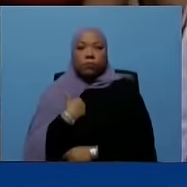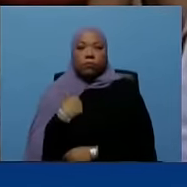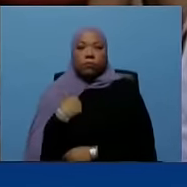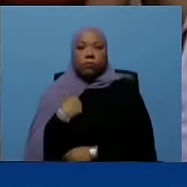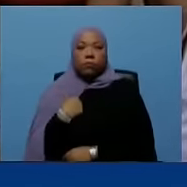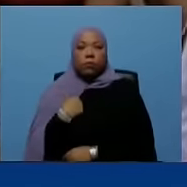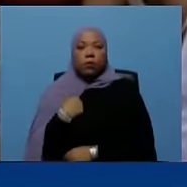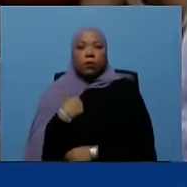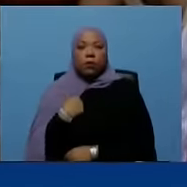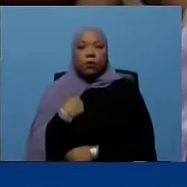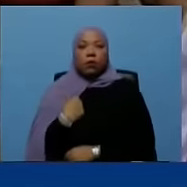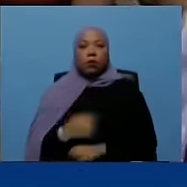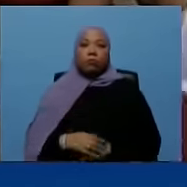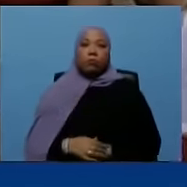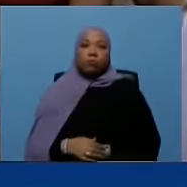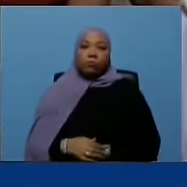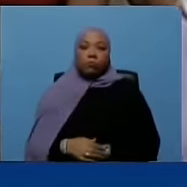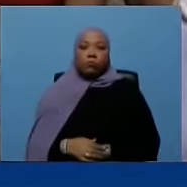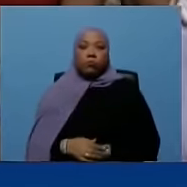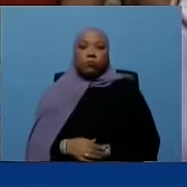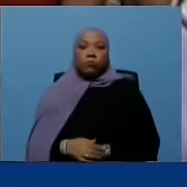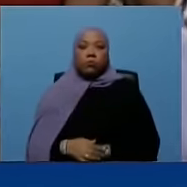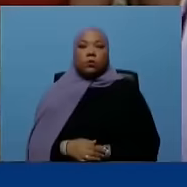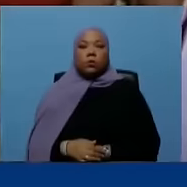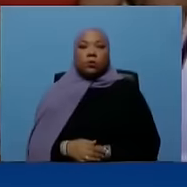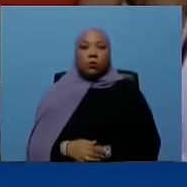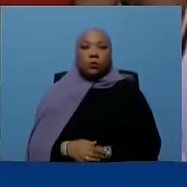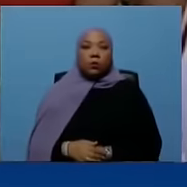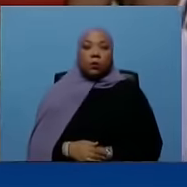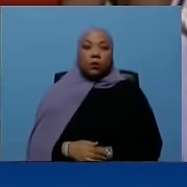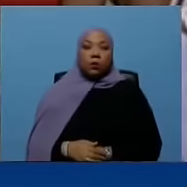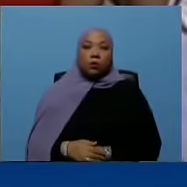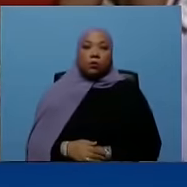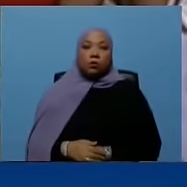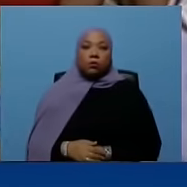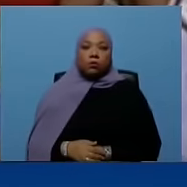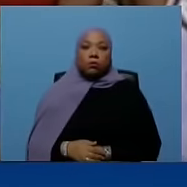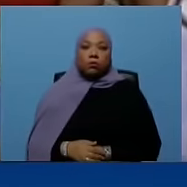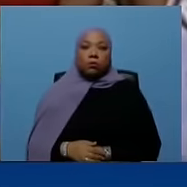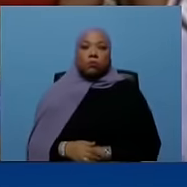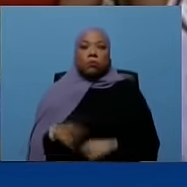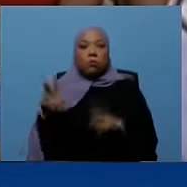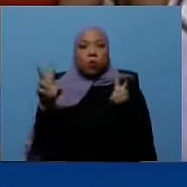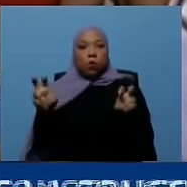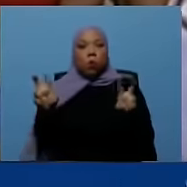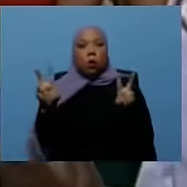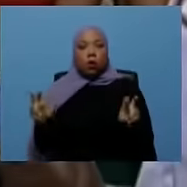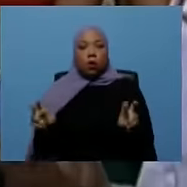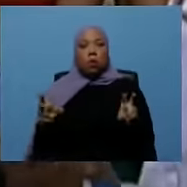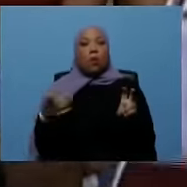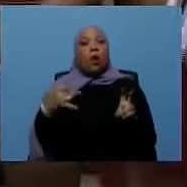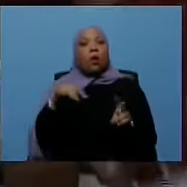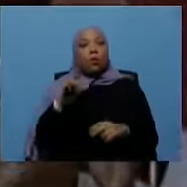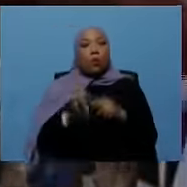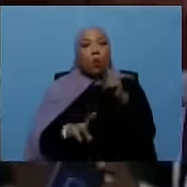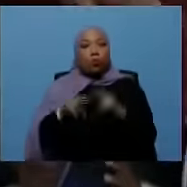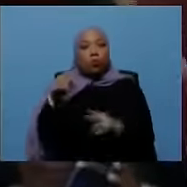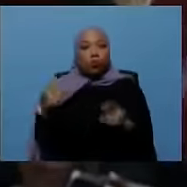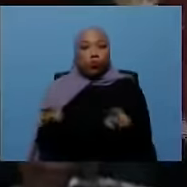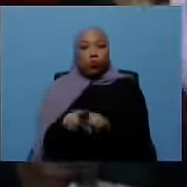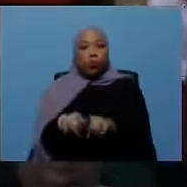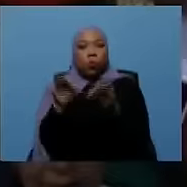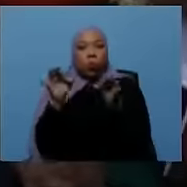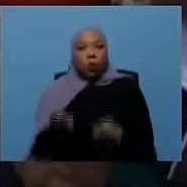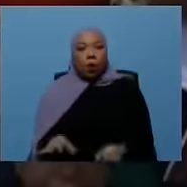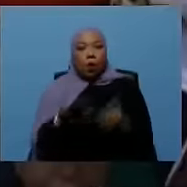San Joaquín es la nueva ciudad. Por eso que San Joaquín es una nueva ciudad, porque va construyendo su